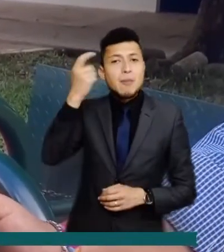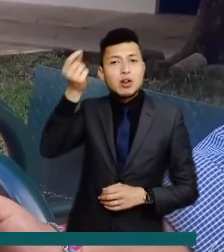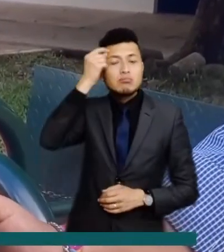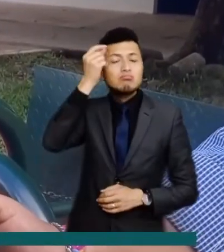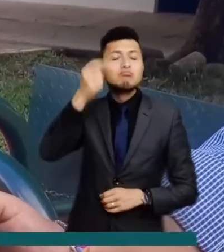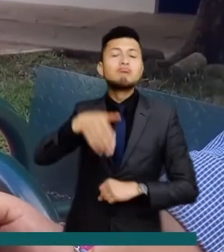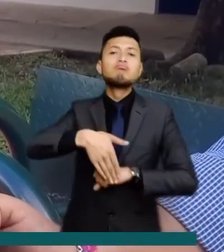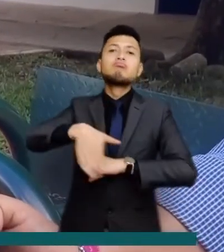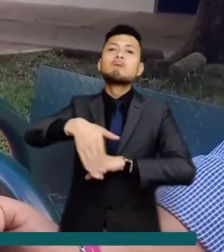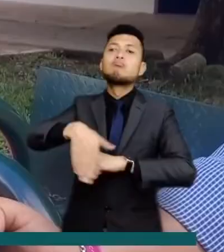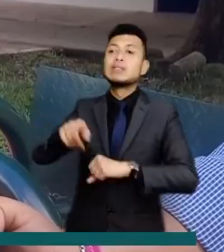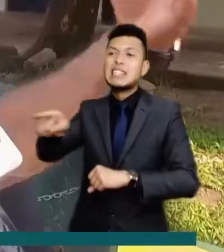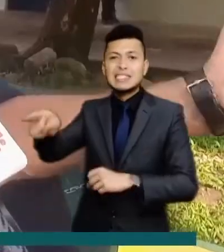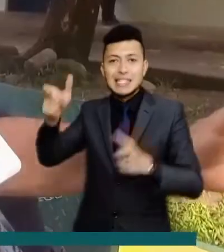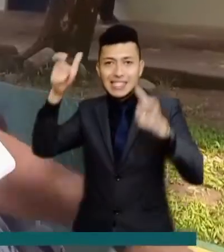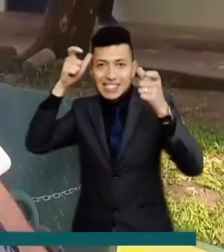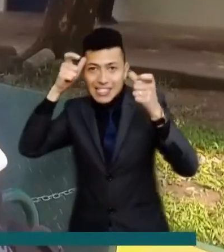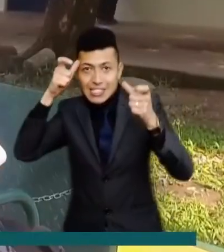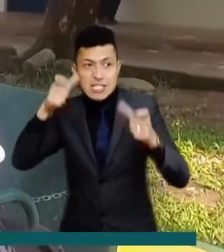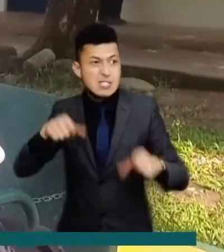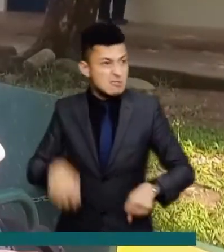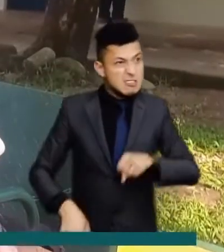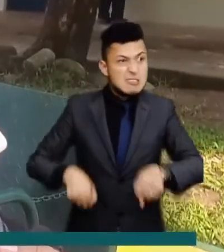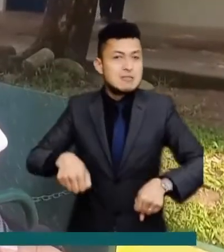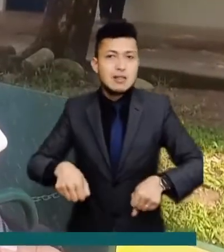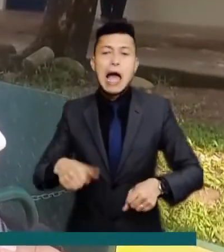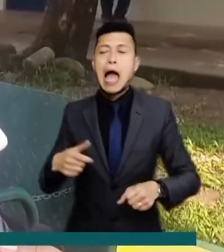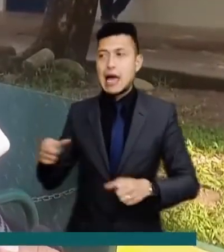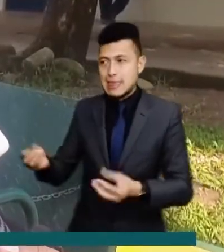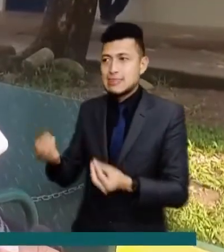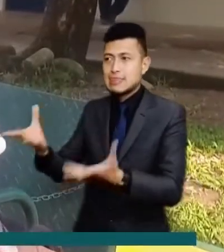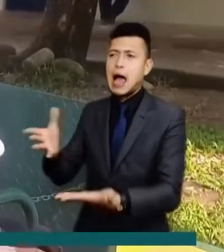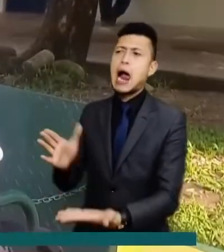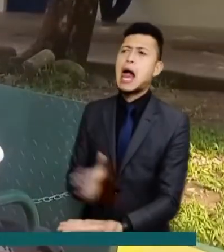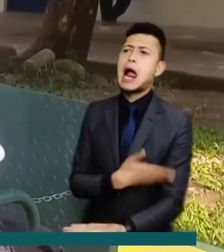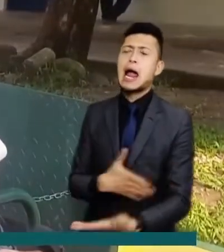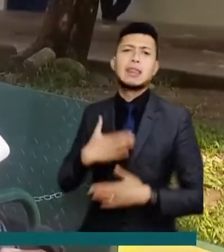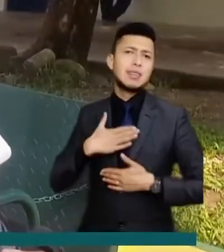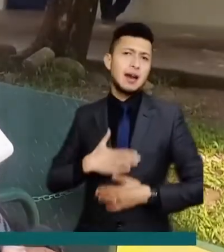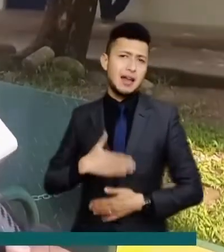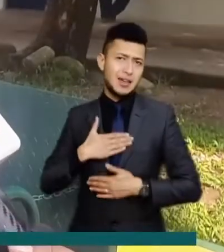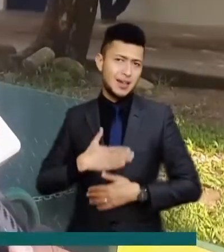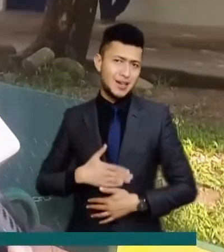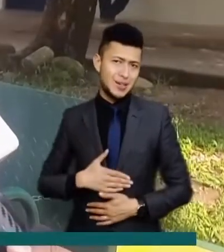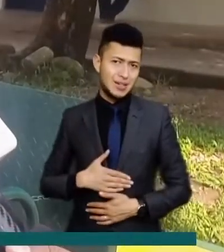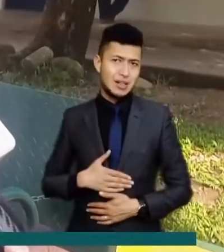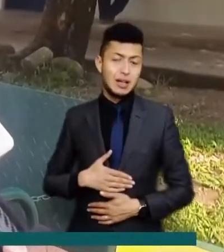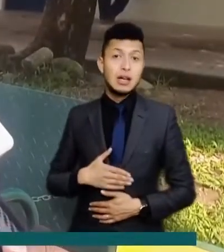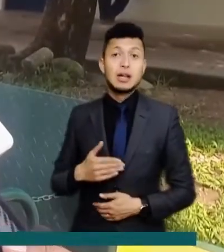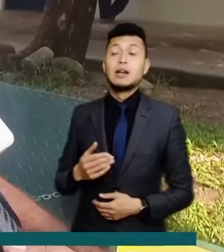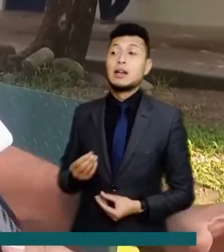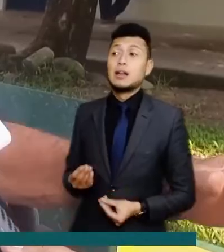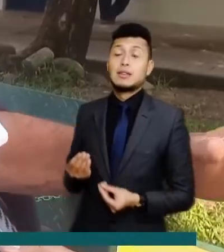Era para tranquilizar el ganado cuando los ganados eran barajustadores. Eso sacaba uno